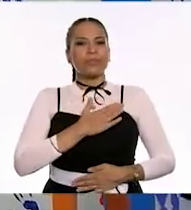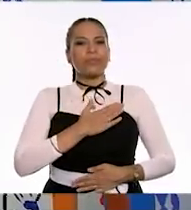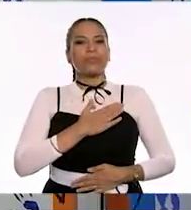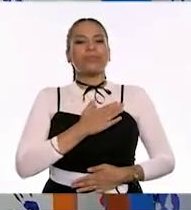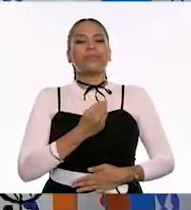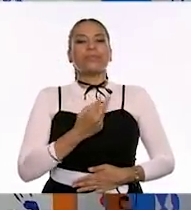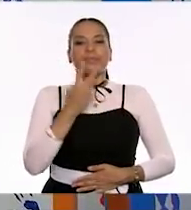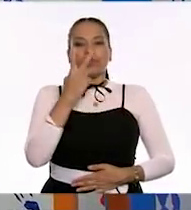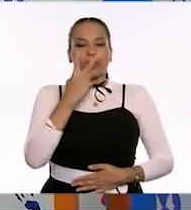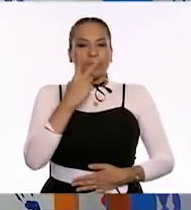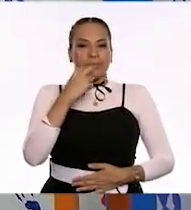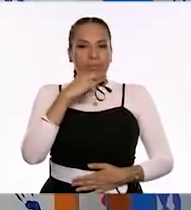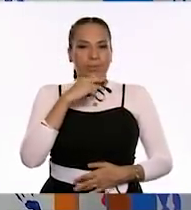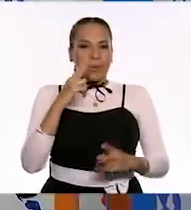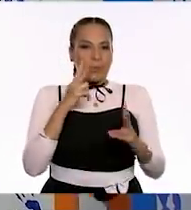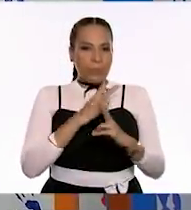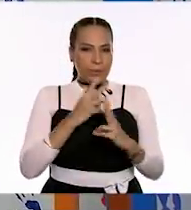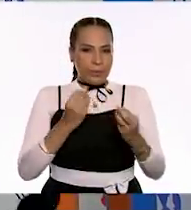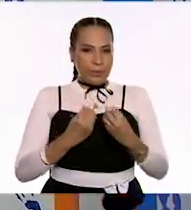más.